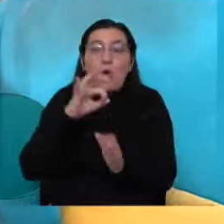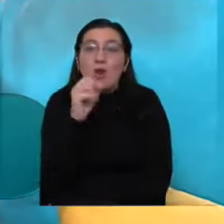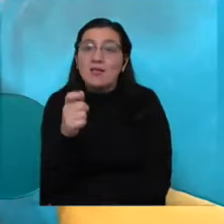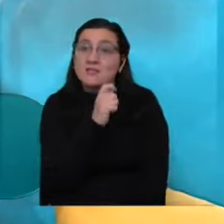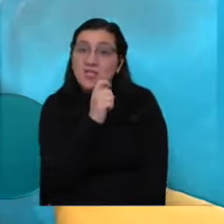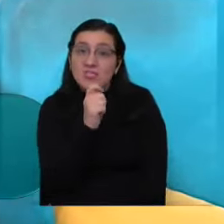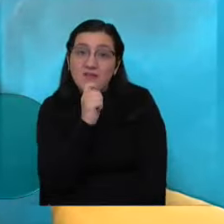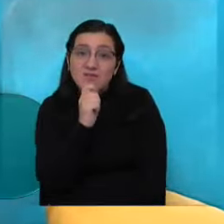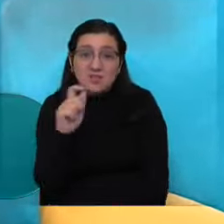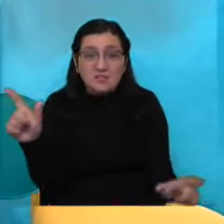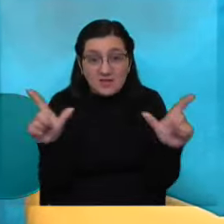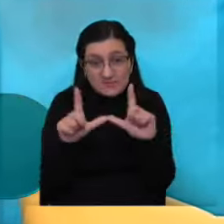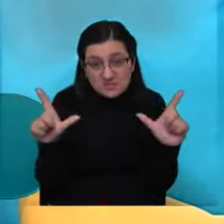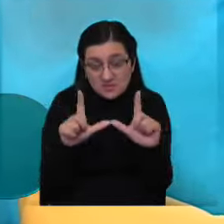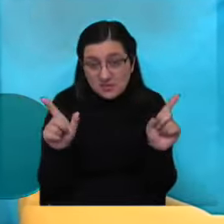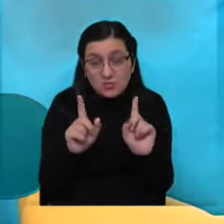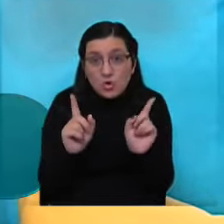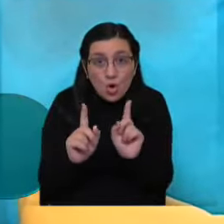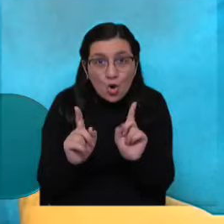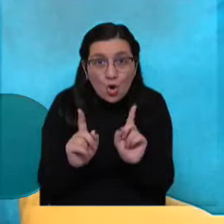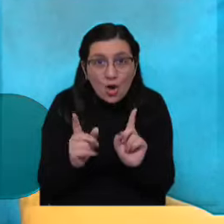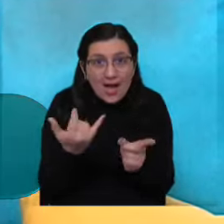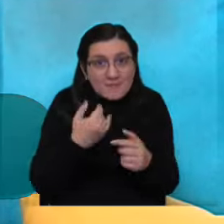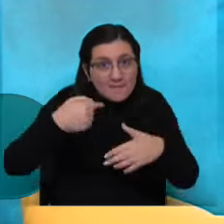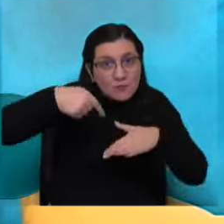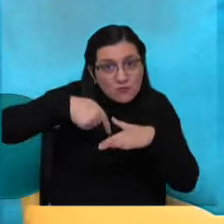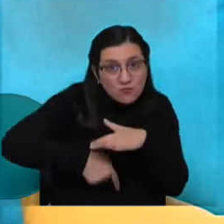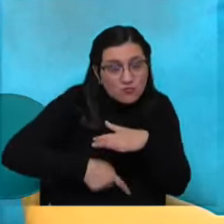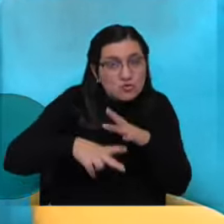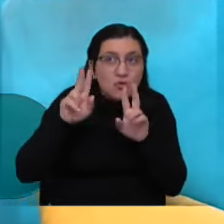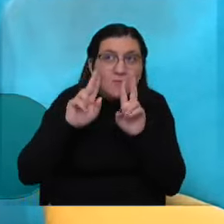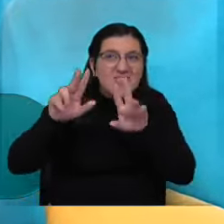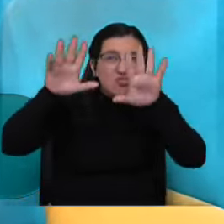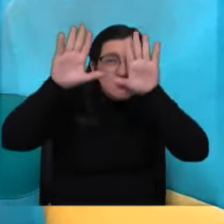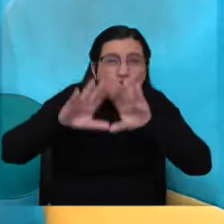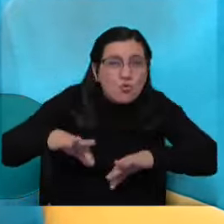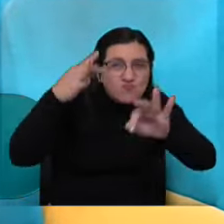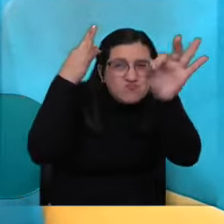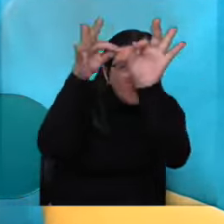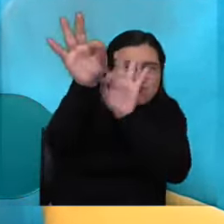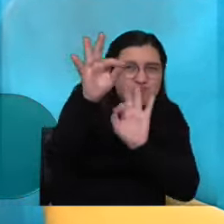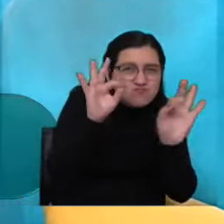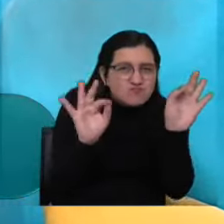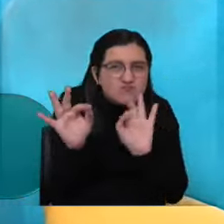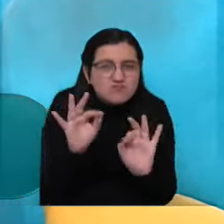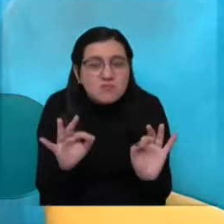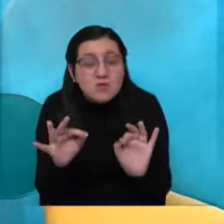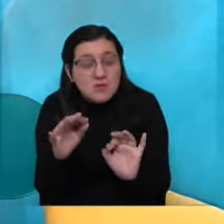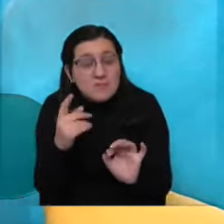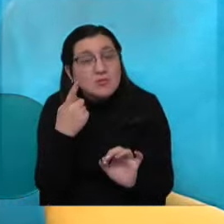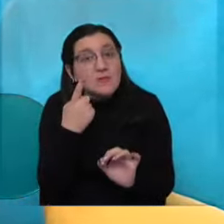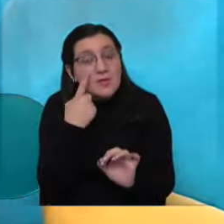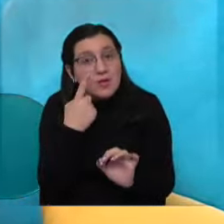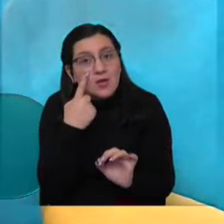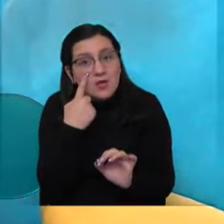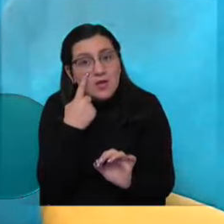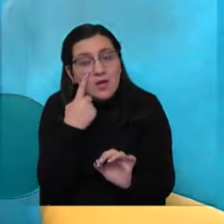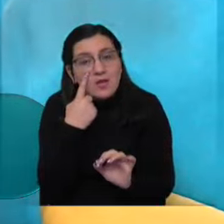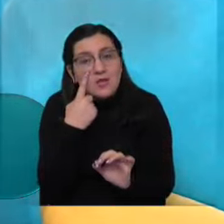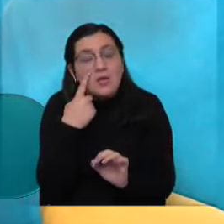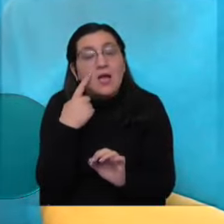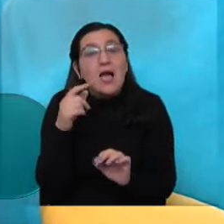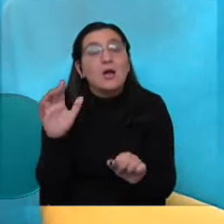que es lo que vos empezá a indagar verdad y después de ver todo ese panorama vos te encontrás con una Tita pero actuando en películas